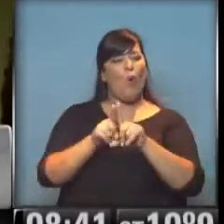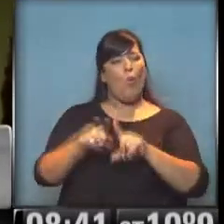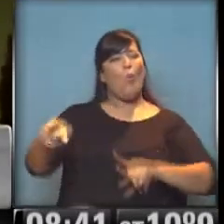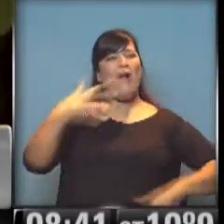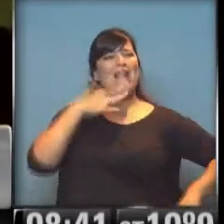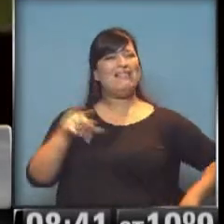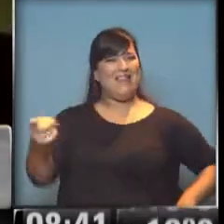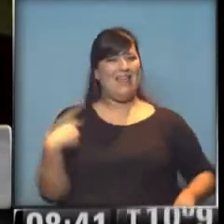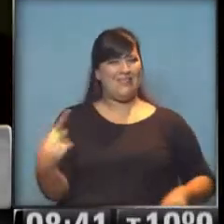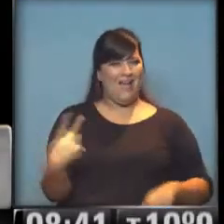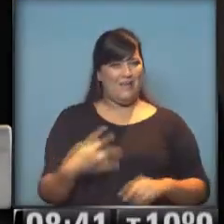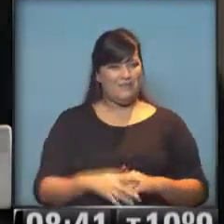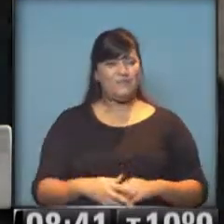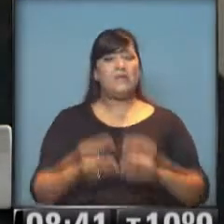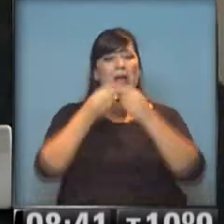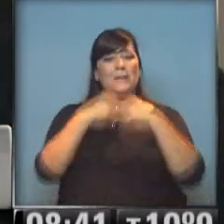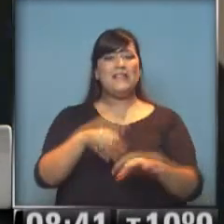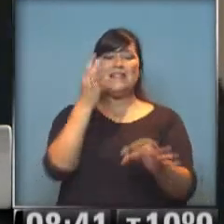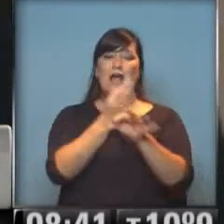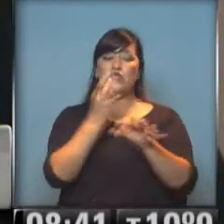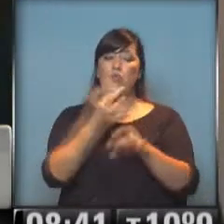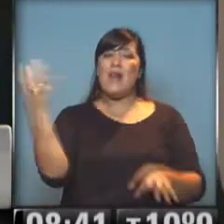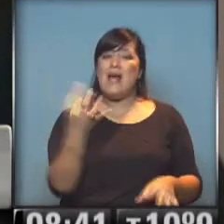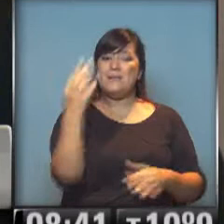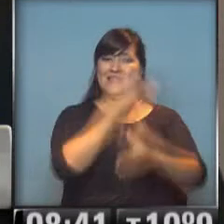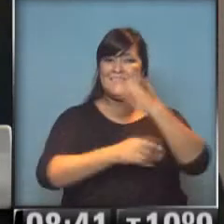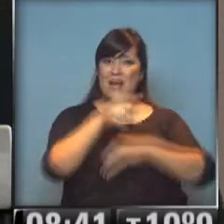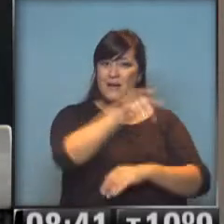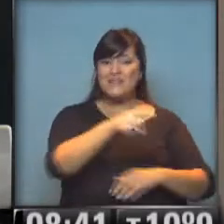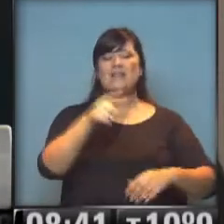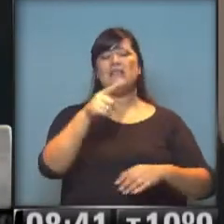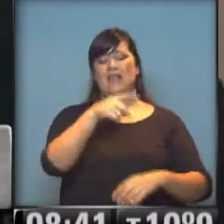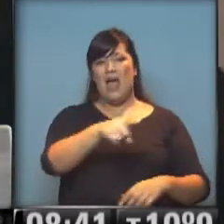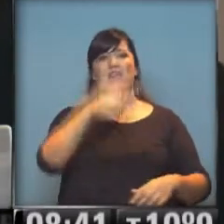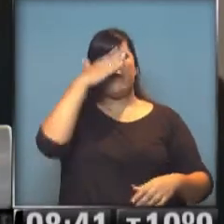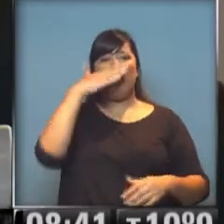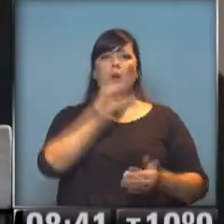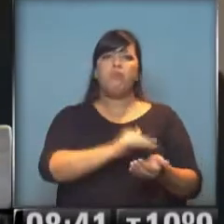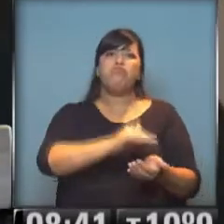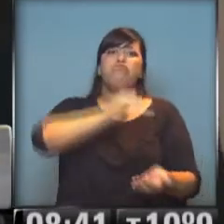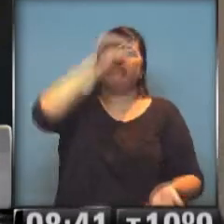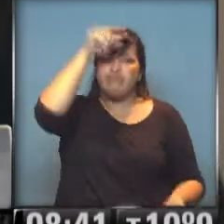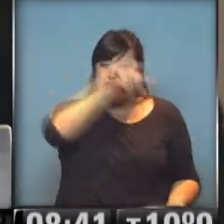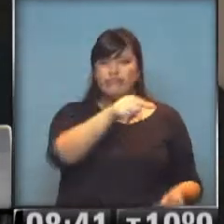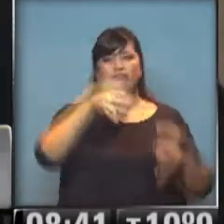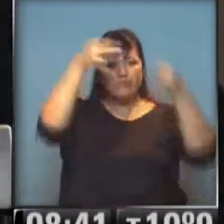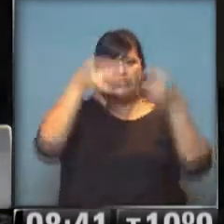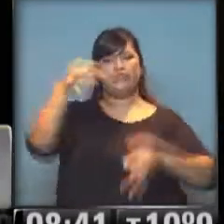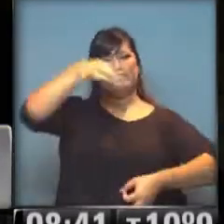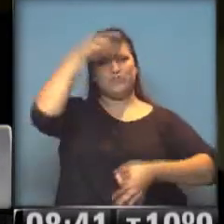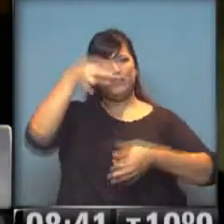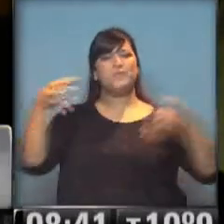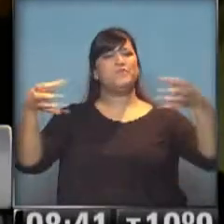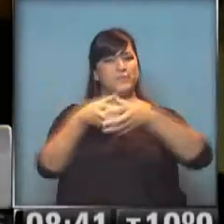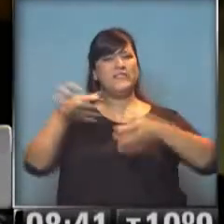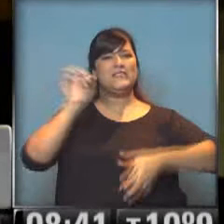esa persona. Comenzamos en una escuela especial que se llama Portal del Sol y después los chicos crecieron y armamos la compañía teatral Oveja Negra.